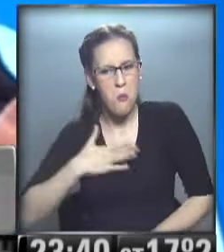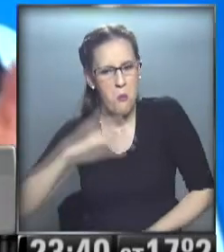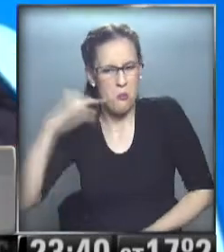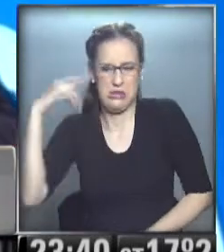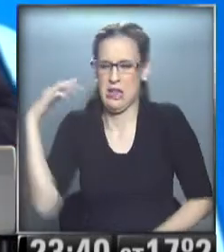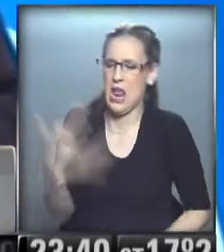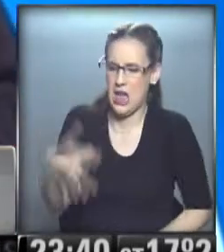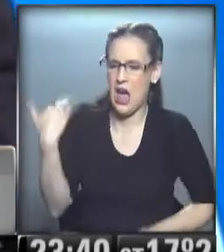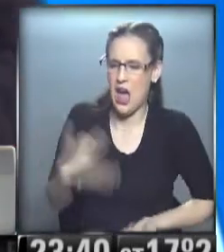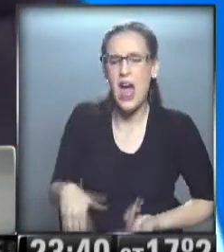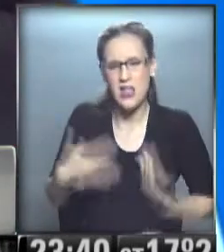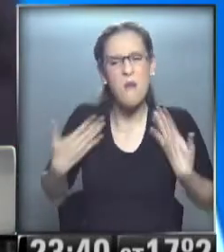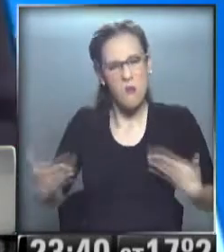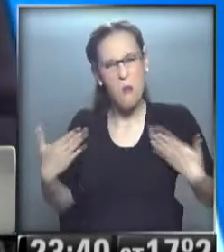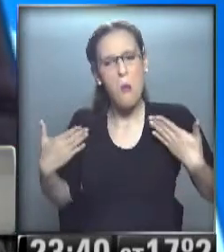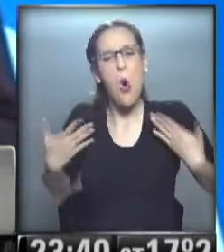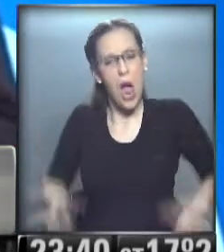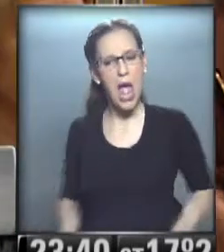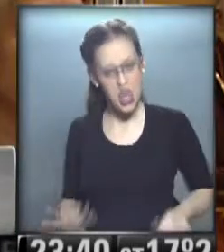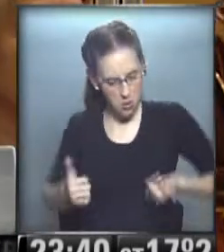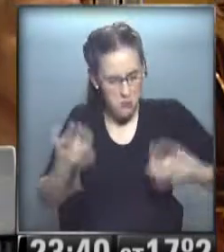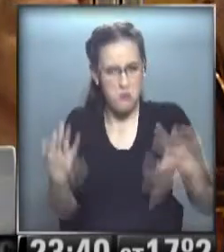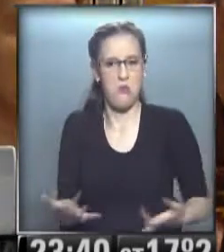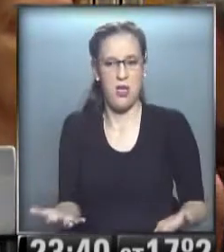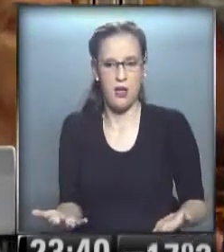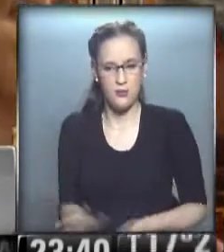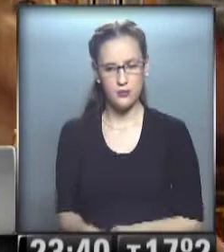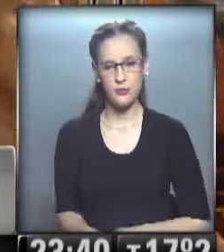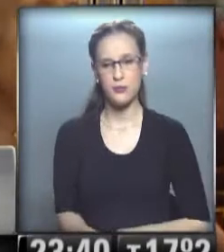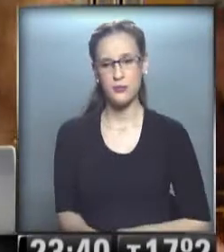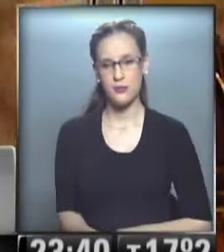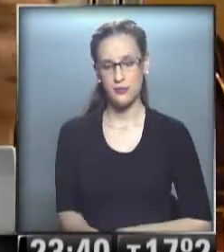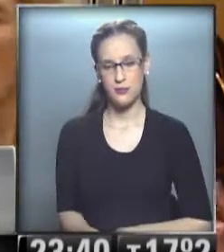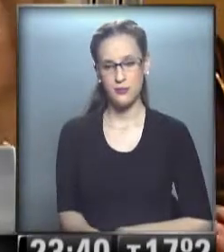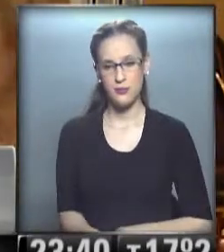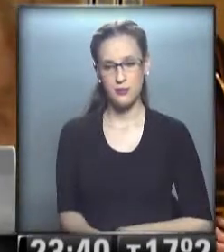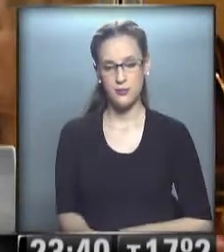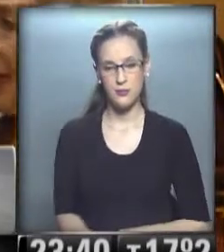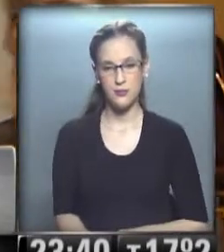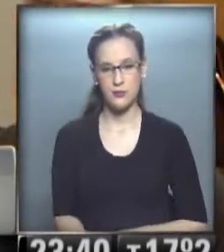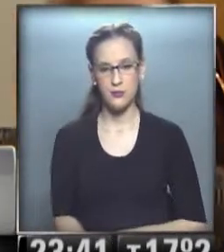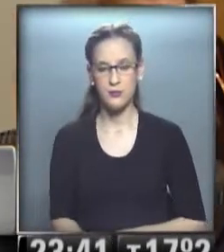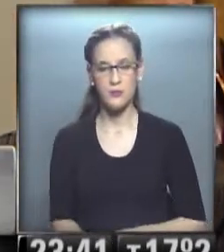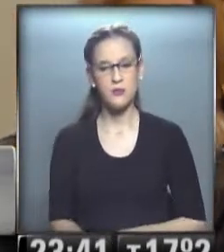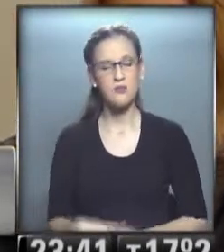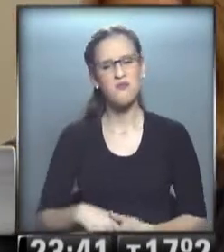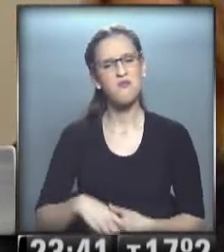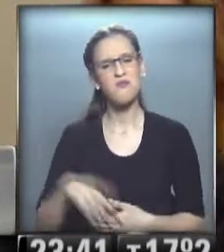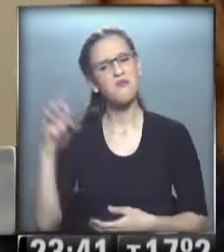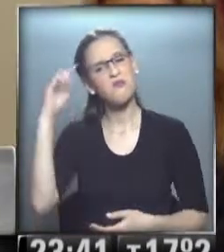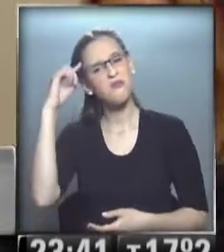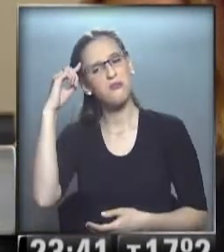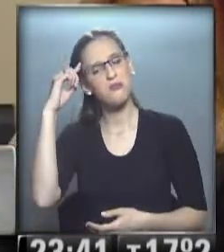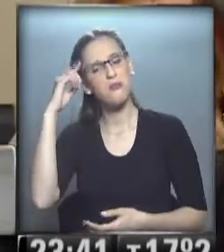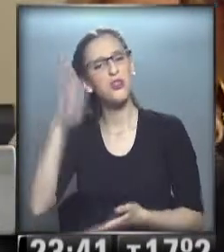para ejercerlo de una manera acertada. Los nombres no hacen pensar que son nombres que van a afrontar los grandes temas pendientes,